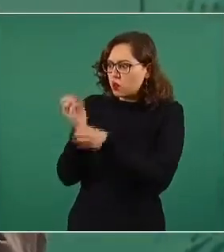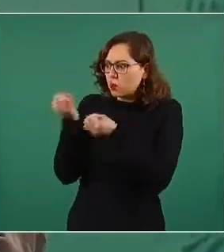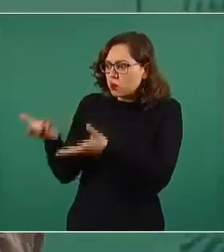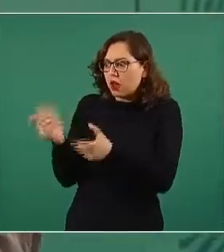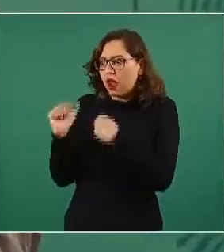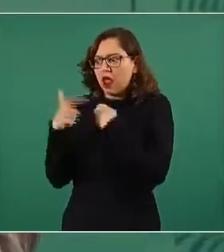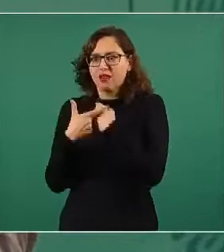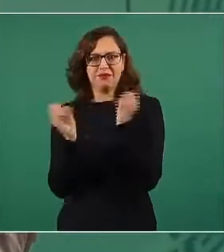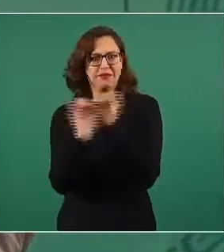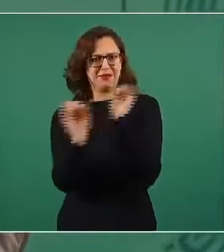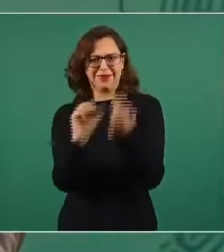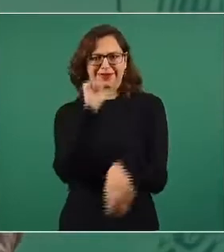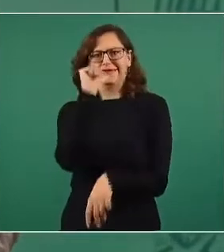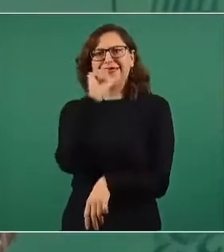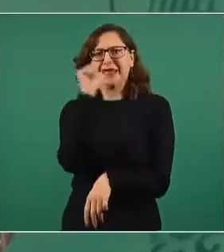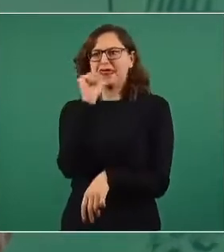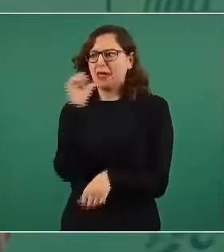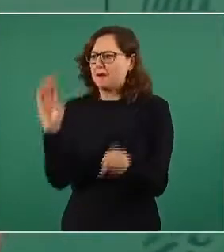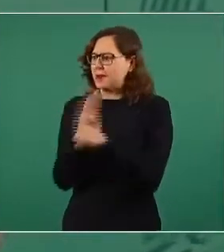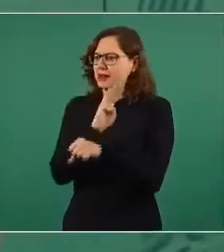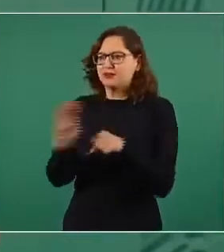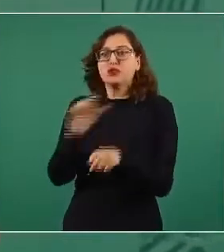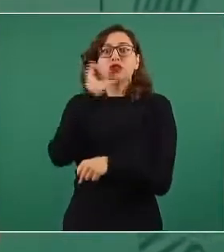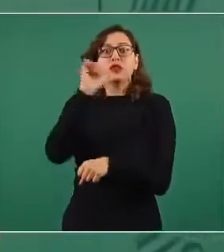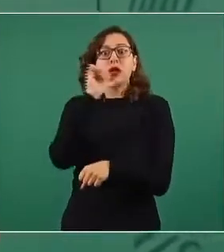O sea, están ahí